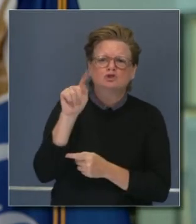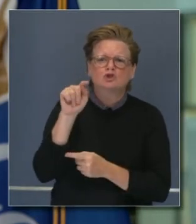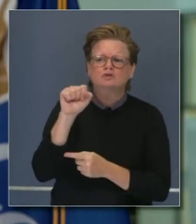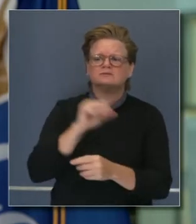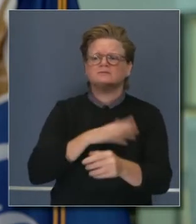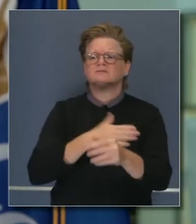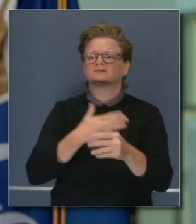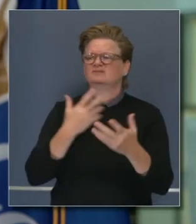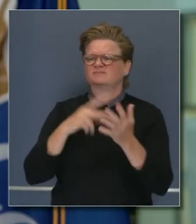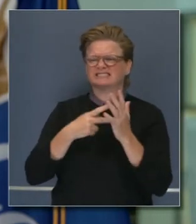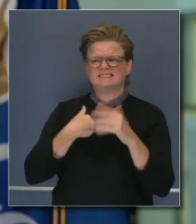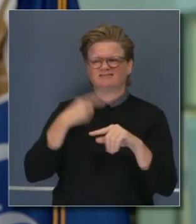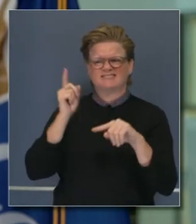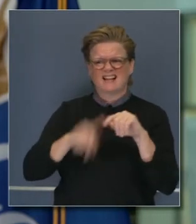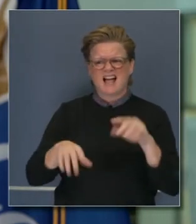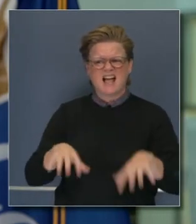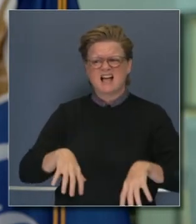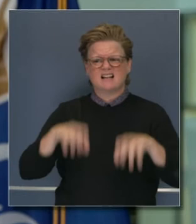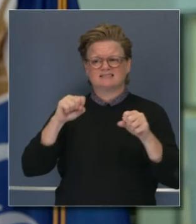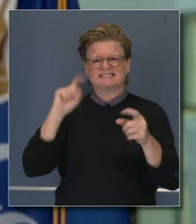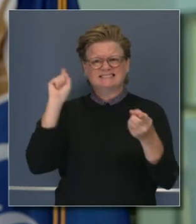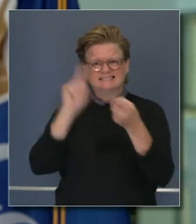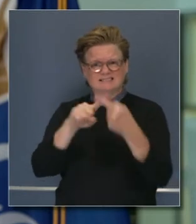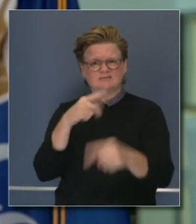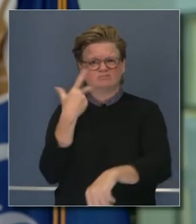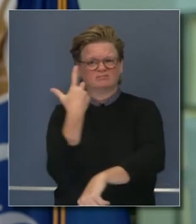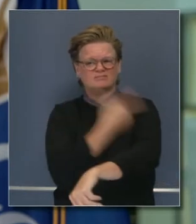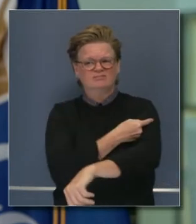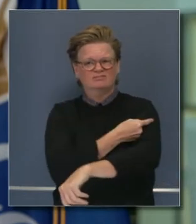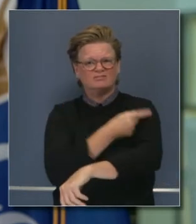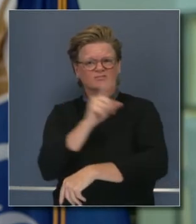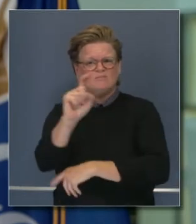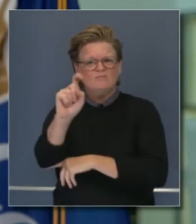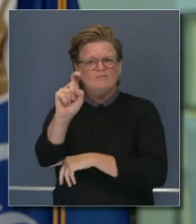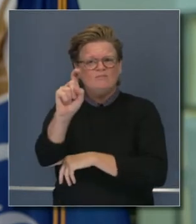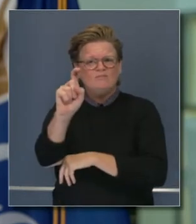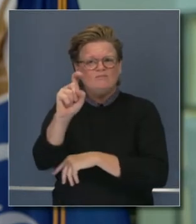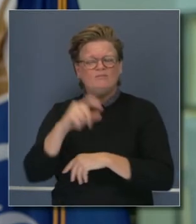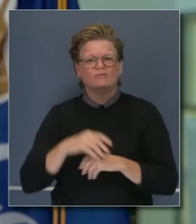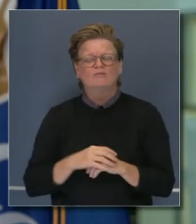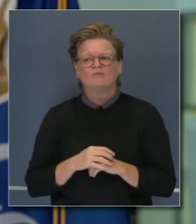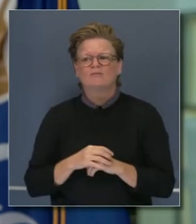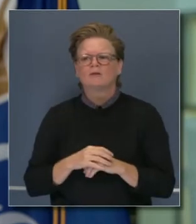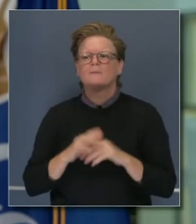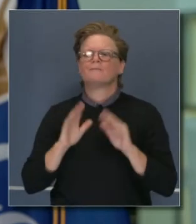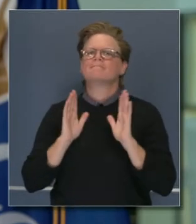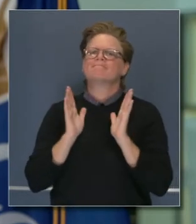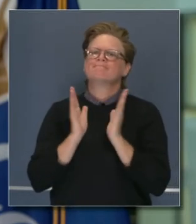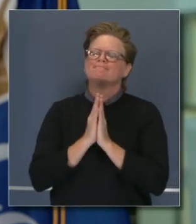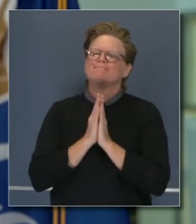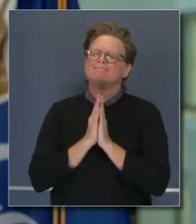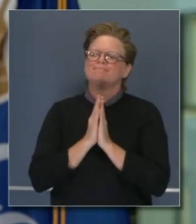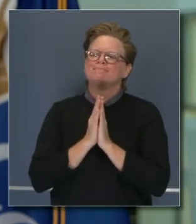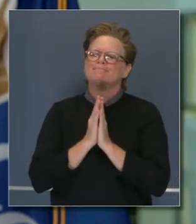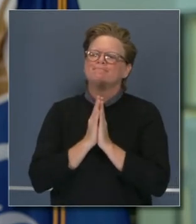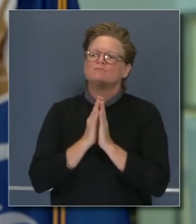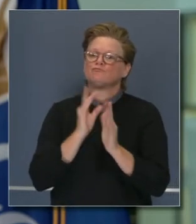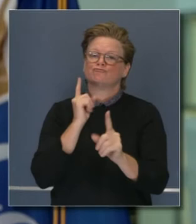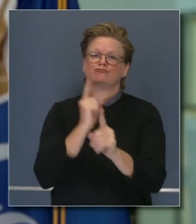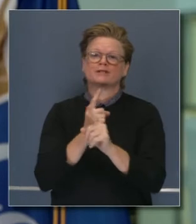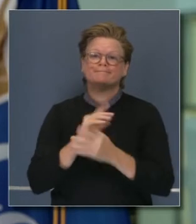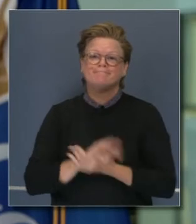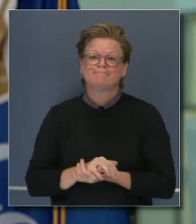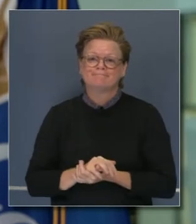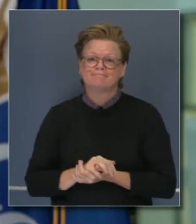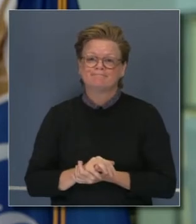conciertos, de esas manifestaciones antes de una vacuna. Pues no, a través de este proceso seguimos